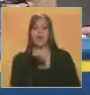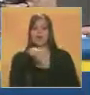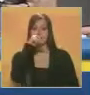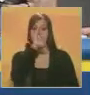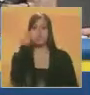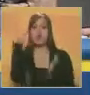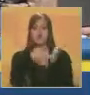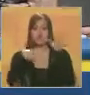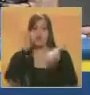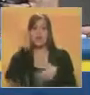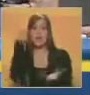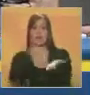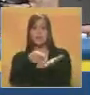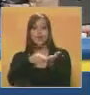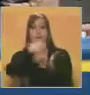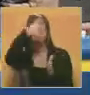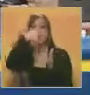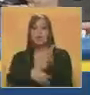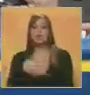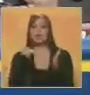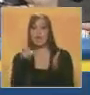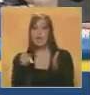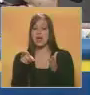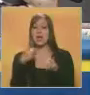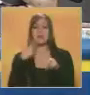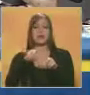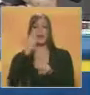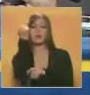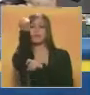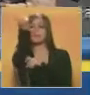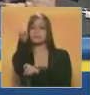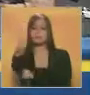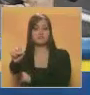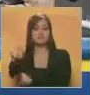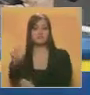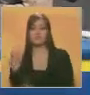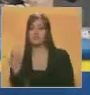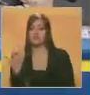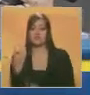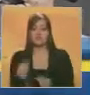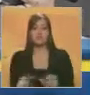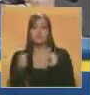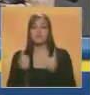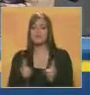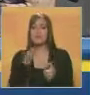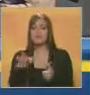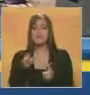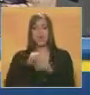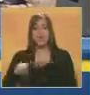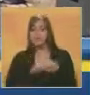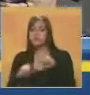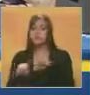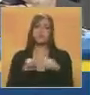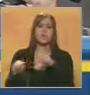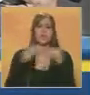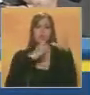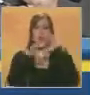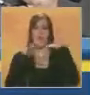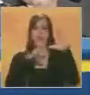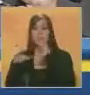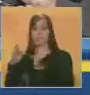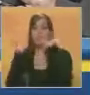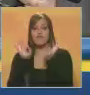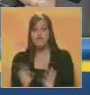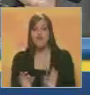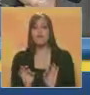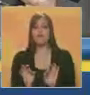año 2012 para la cancelación de la multa, y visto que han sido iniciadas cualquier cantidad de trámites, incluso comunicaciones formales